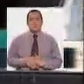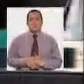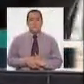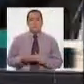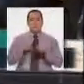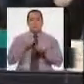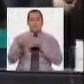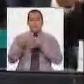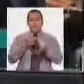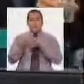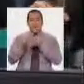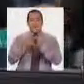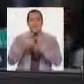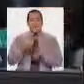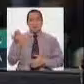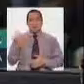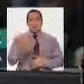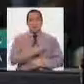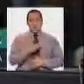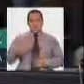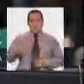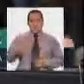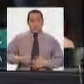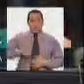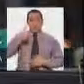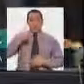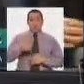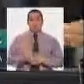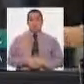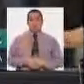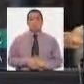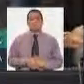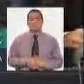Como ha señalado el presidente del Consejo de Ministros,